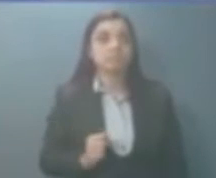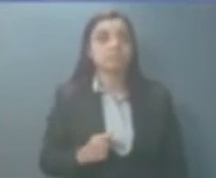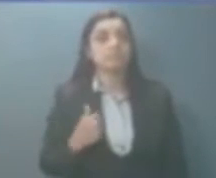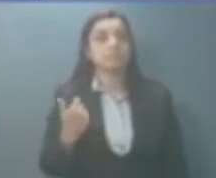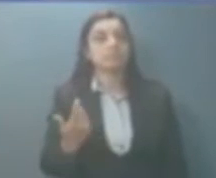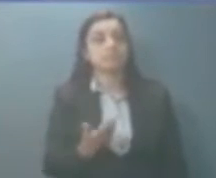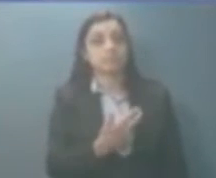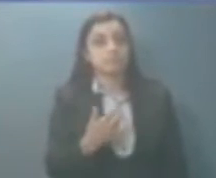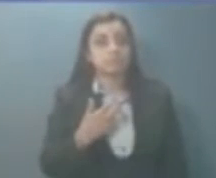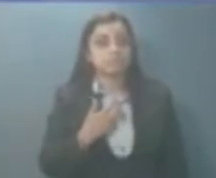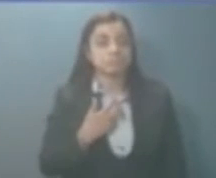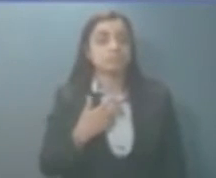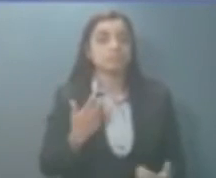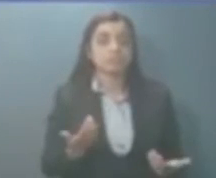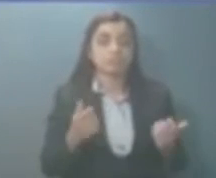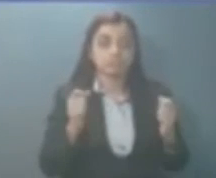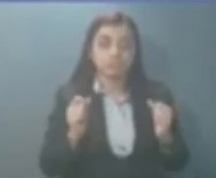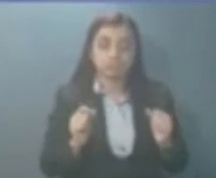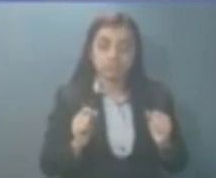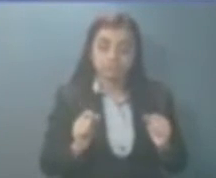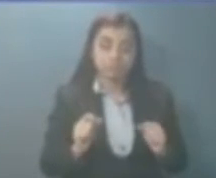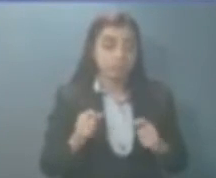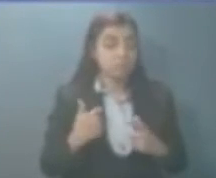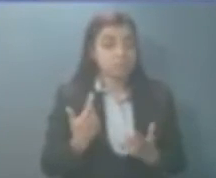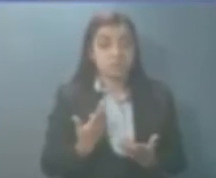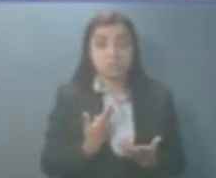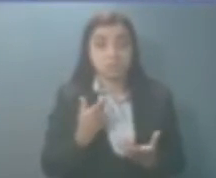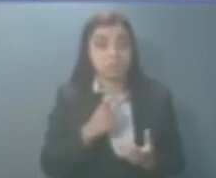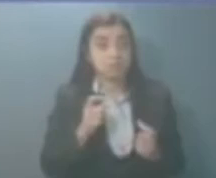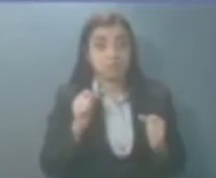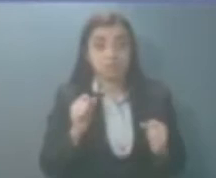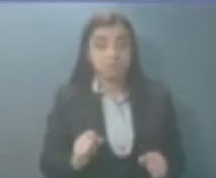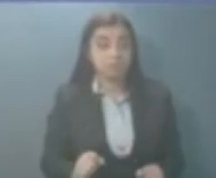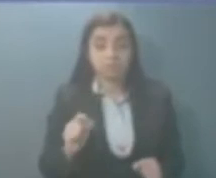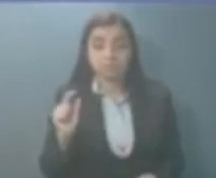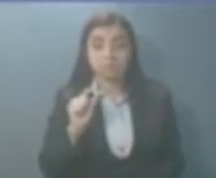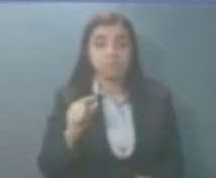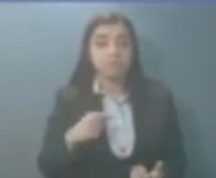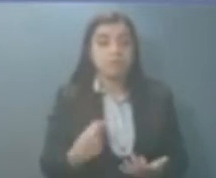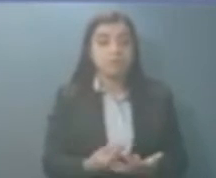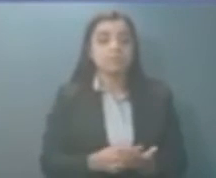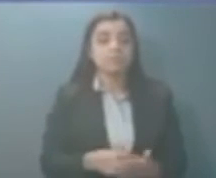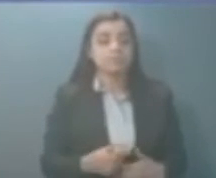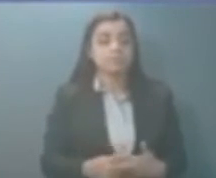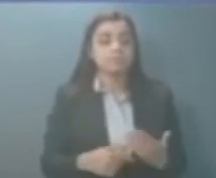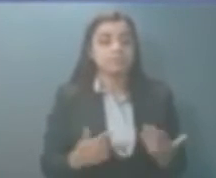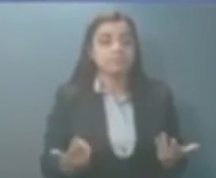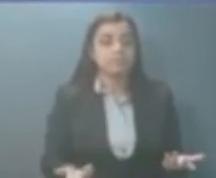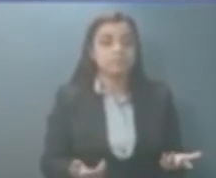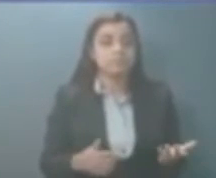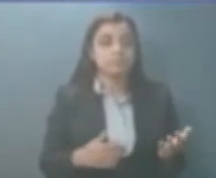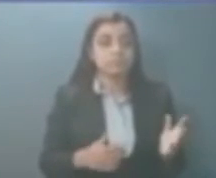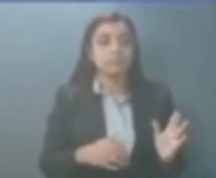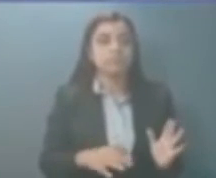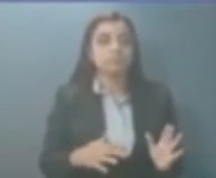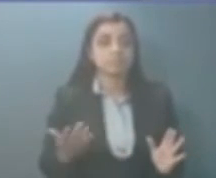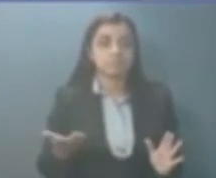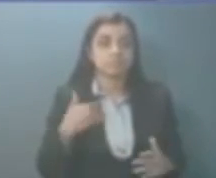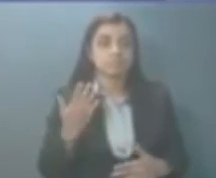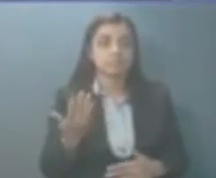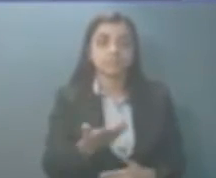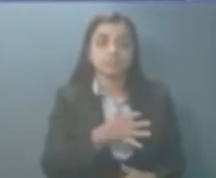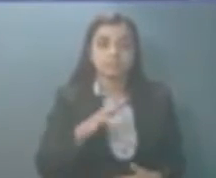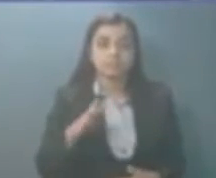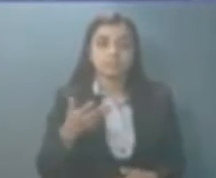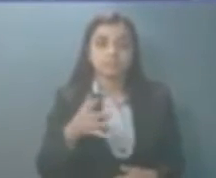dijimos definitivamente que estos dos criterios no los podíamos permitir. Y por eso, hoy tenemos